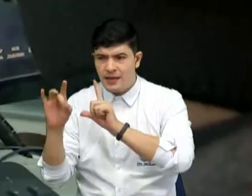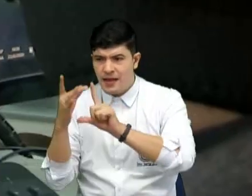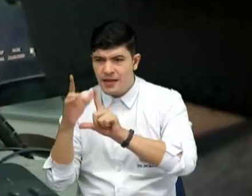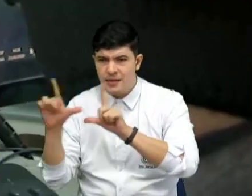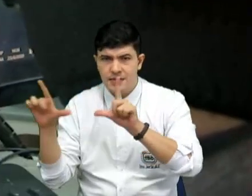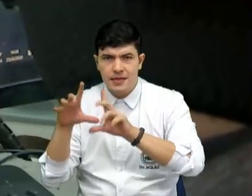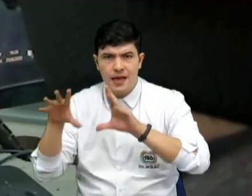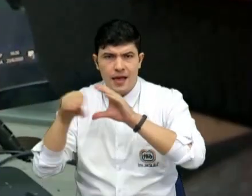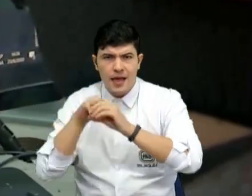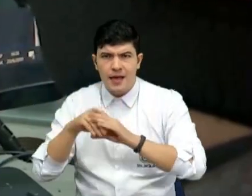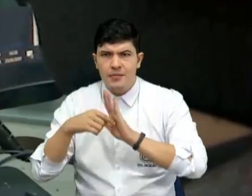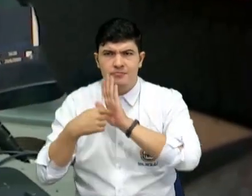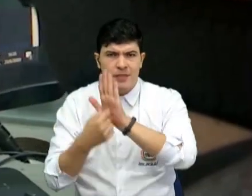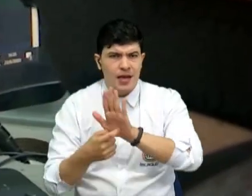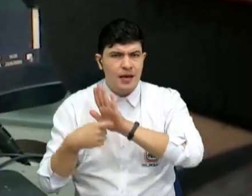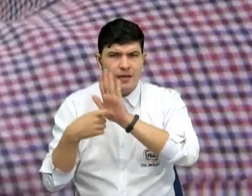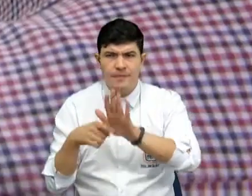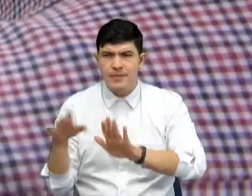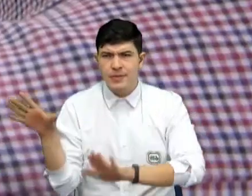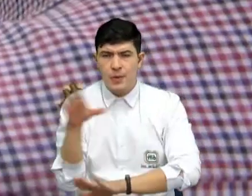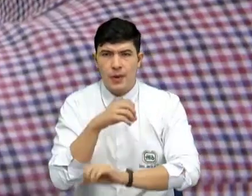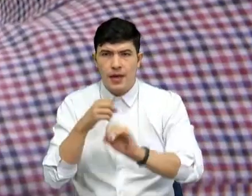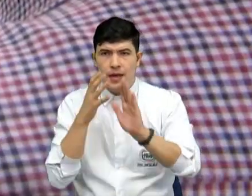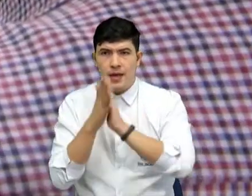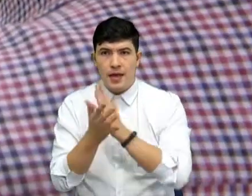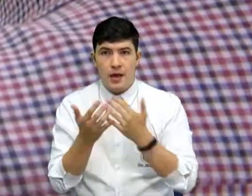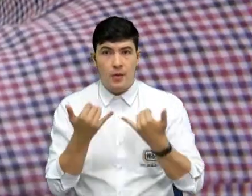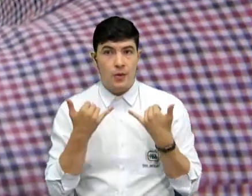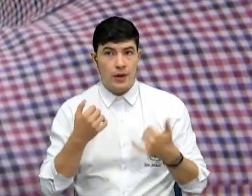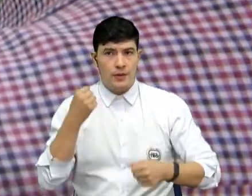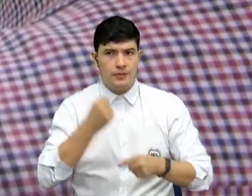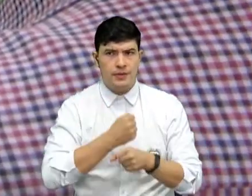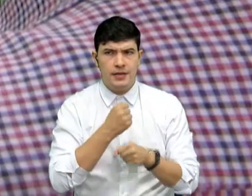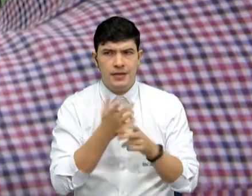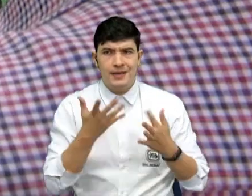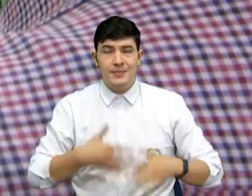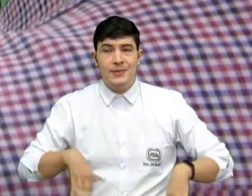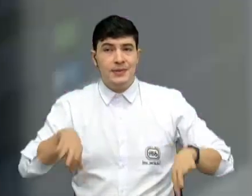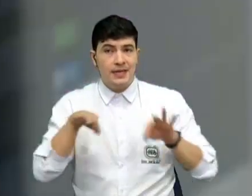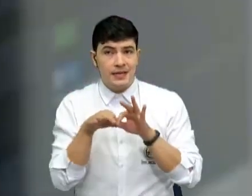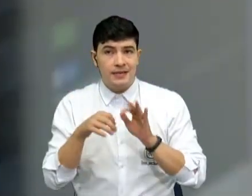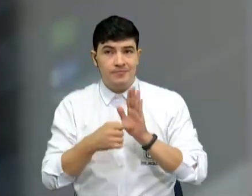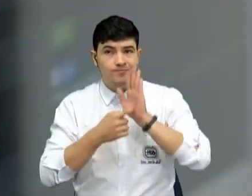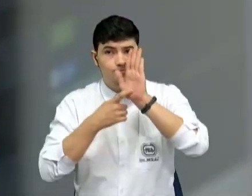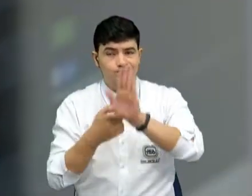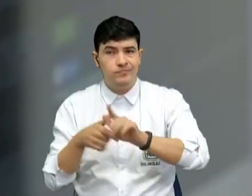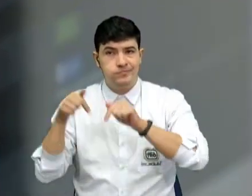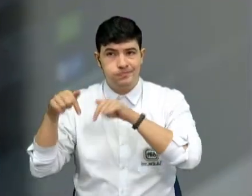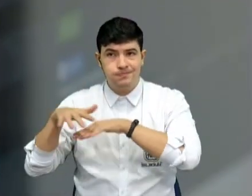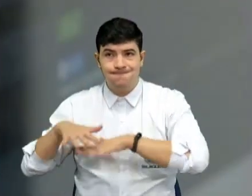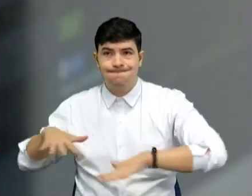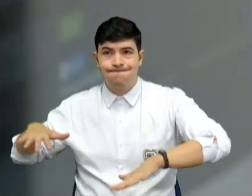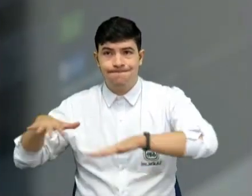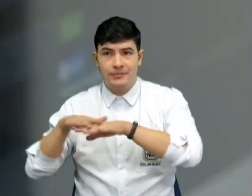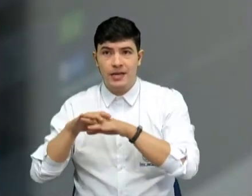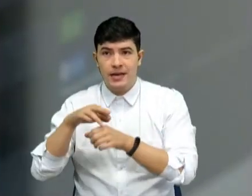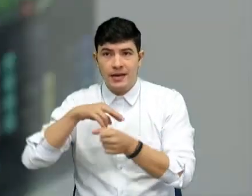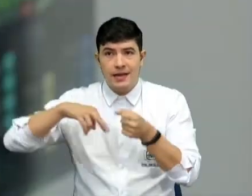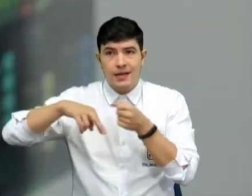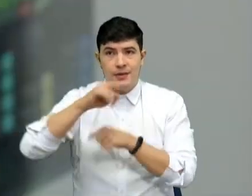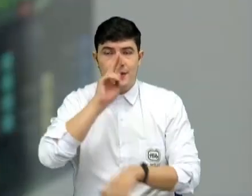y lleva la información del oriente colombiano, trabajo que hoy se ve reflejado en este importante posicionamiento regional y